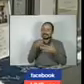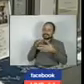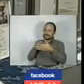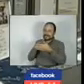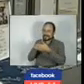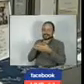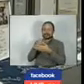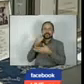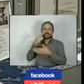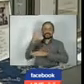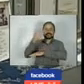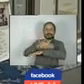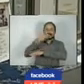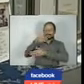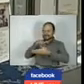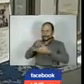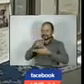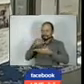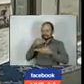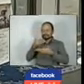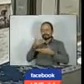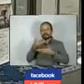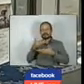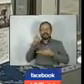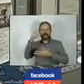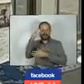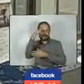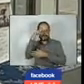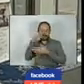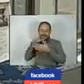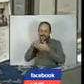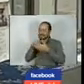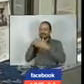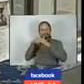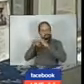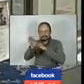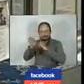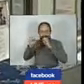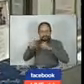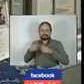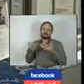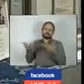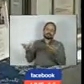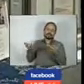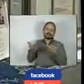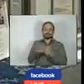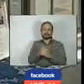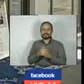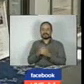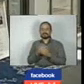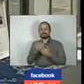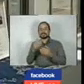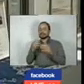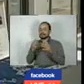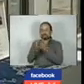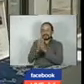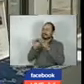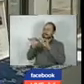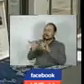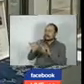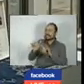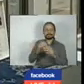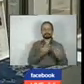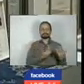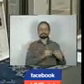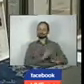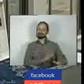la frontera, en la frontera sur en México y no pueden ingresar y sus solicitudes de asilo también están en espera.